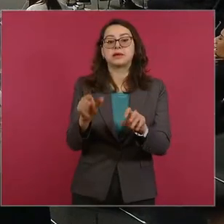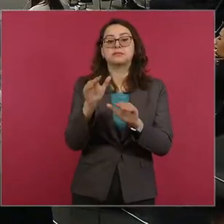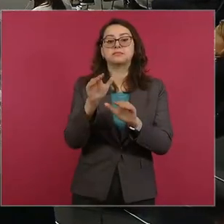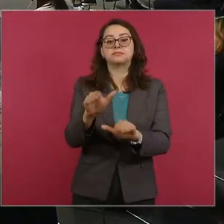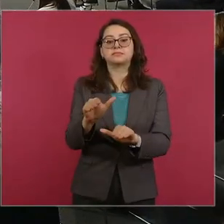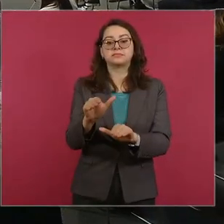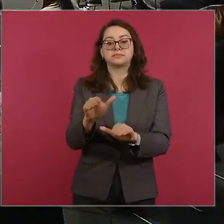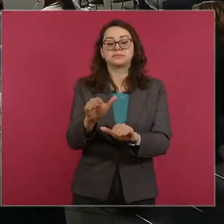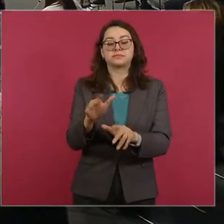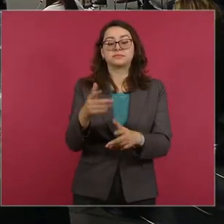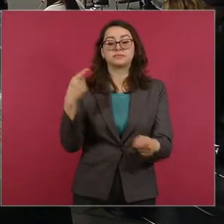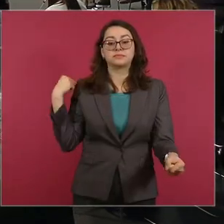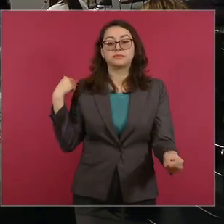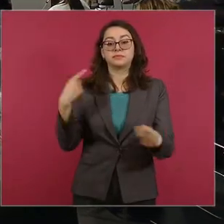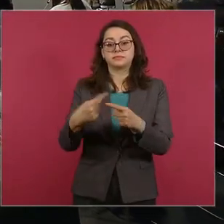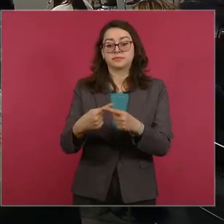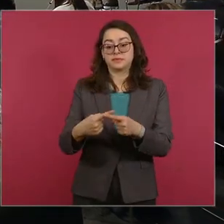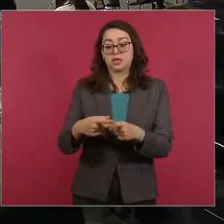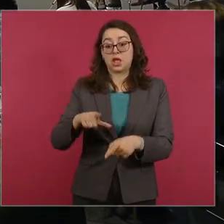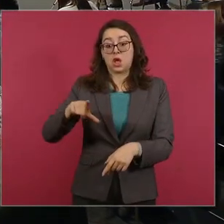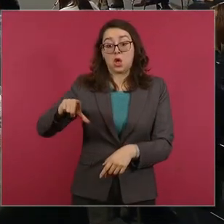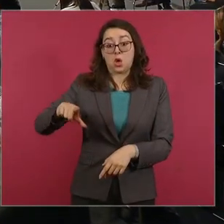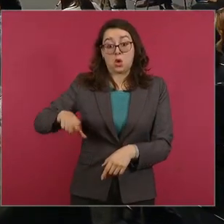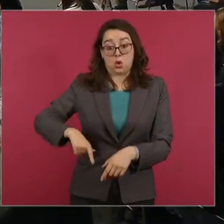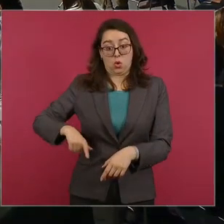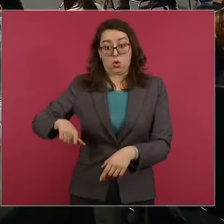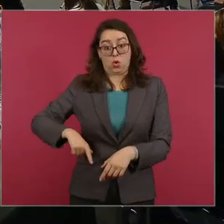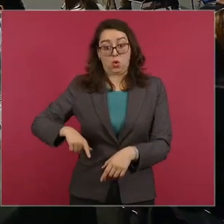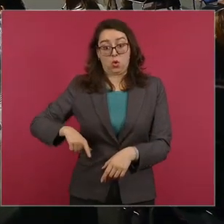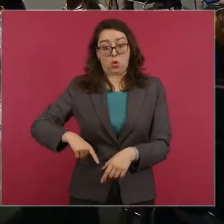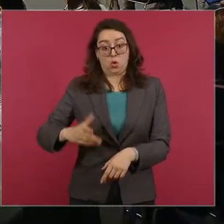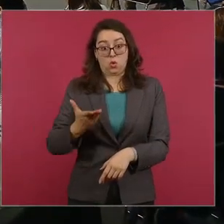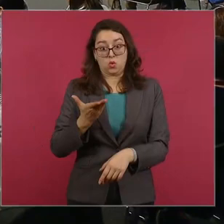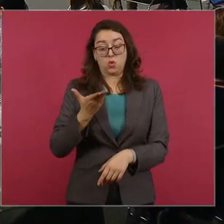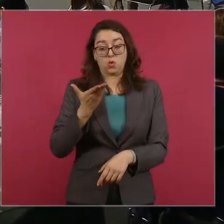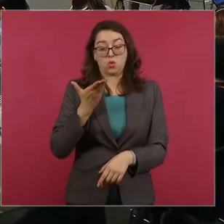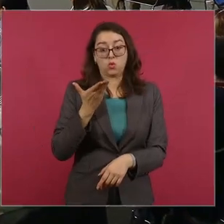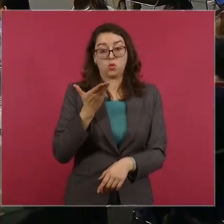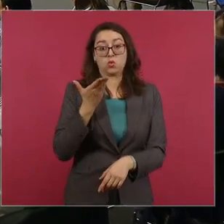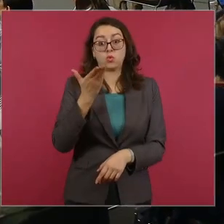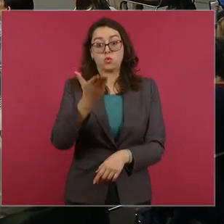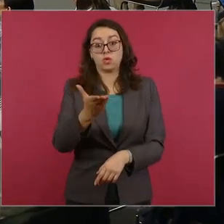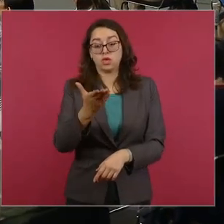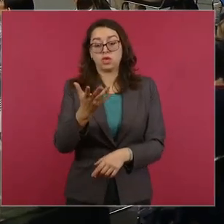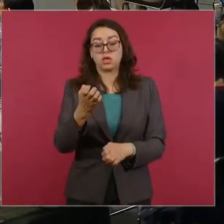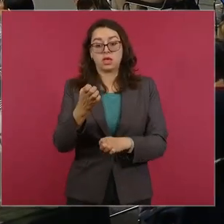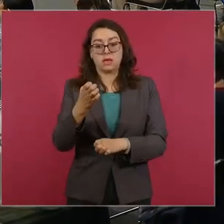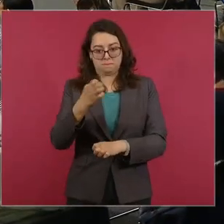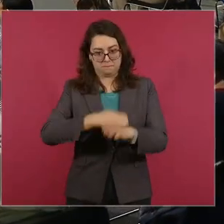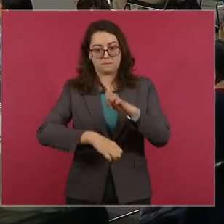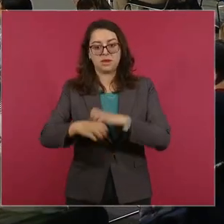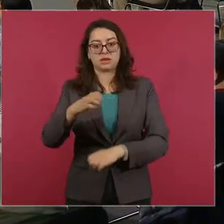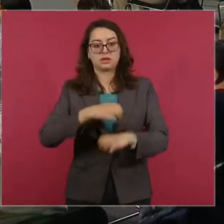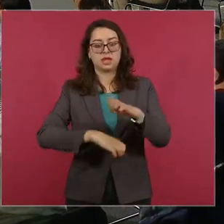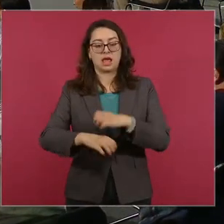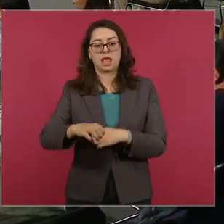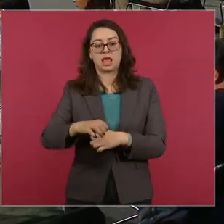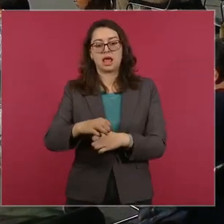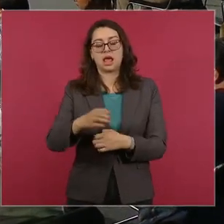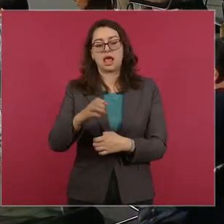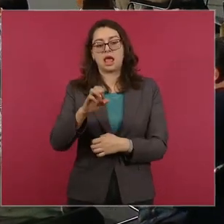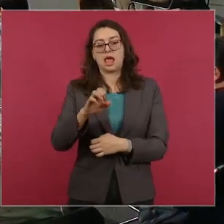de que su gobierno le dio dos contratos a la empresa Starlink de Elon Musk que se dedica pues a dar